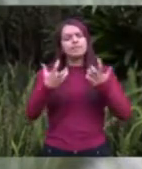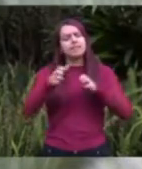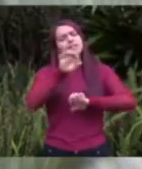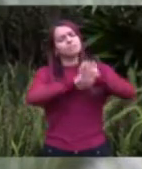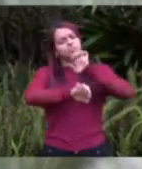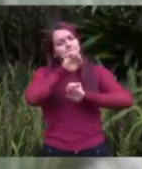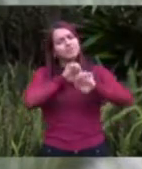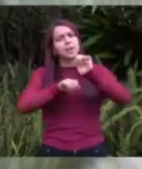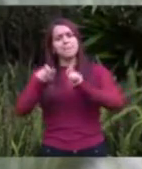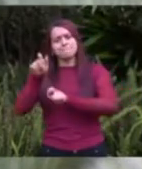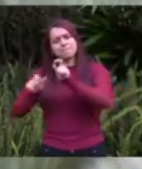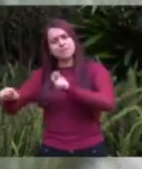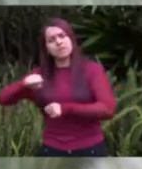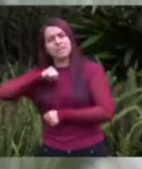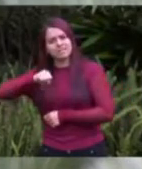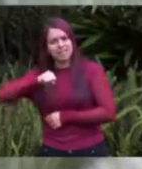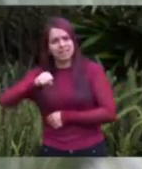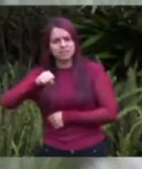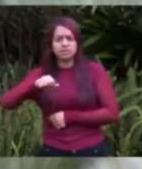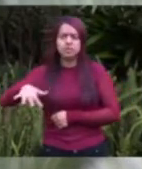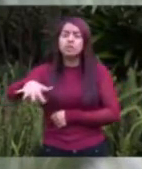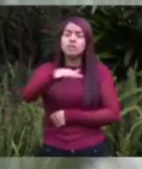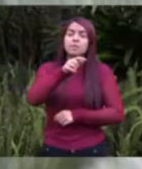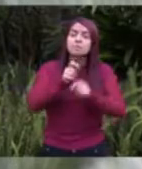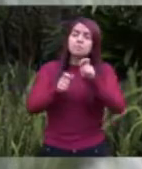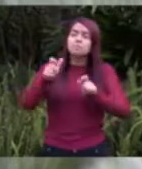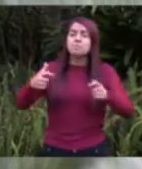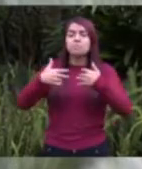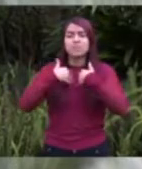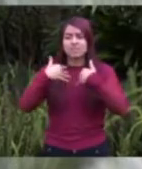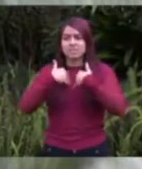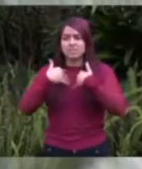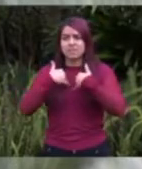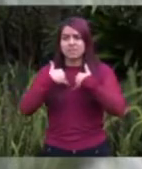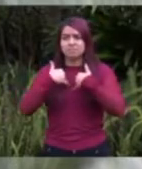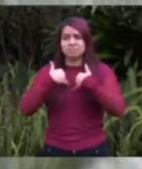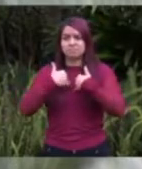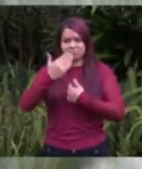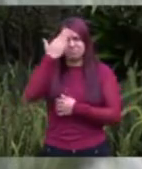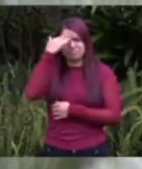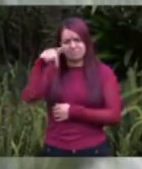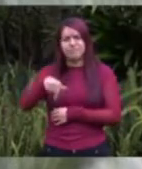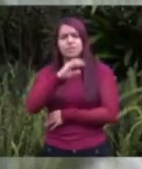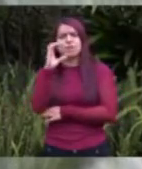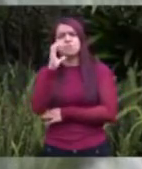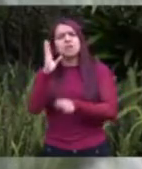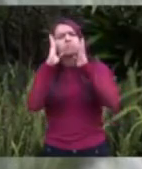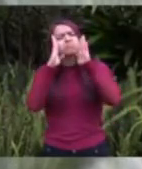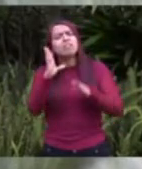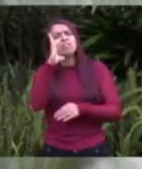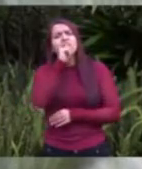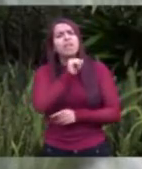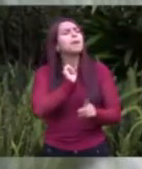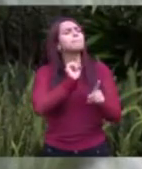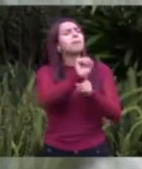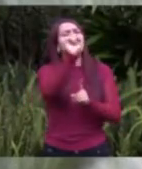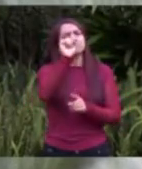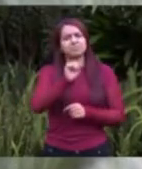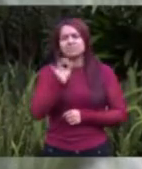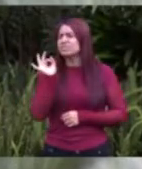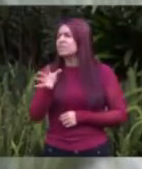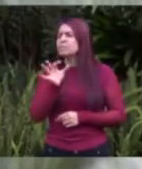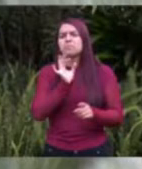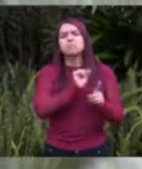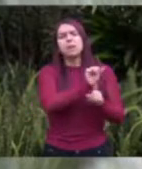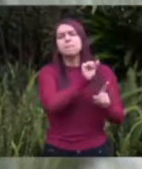las víctimas, unas víctimas a las que el país solía no darles nada salvo la espalda, y que